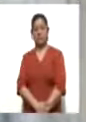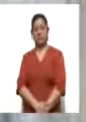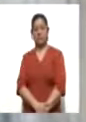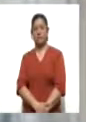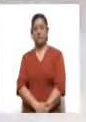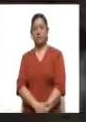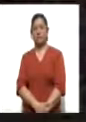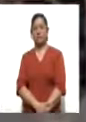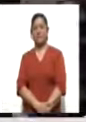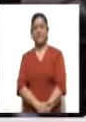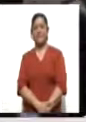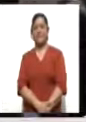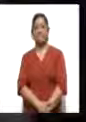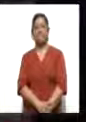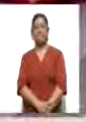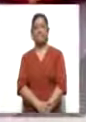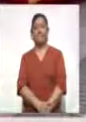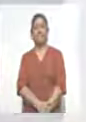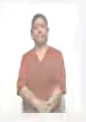Noticias.